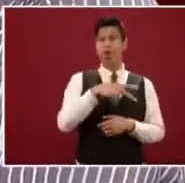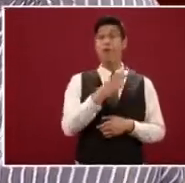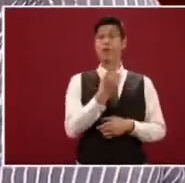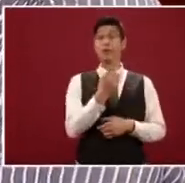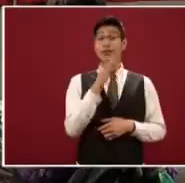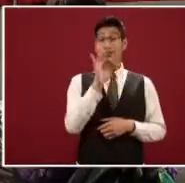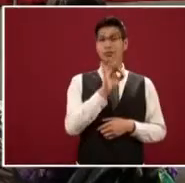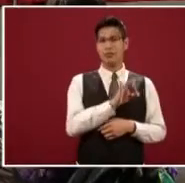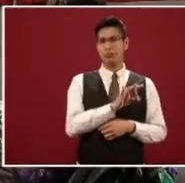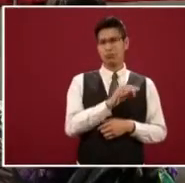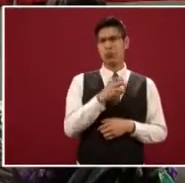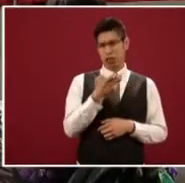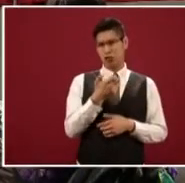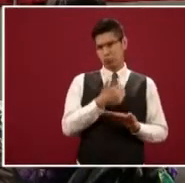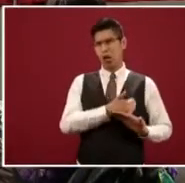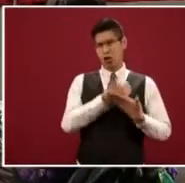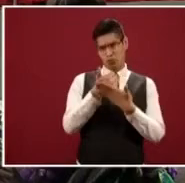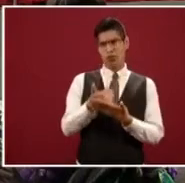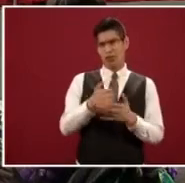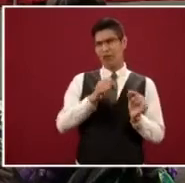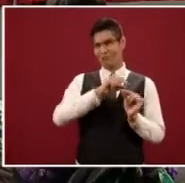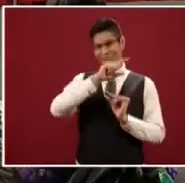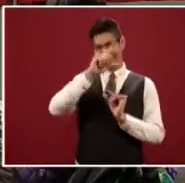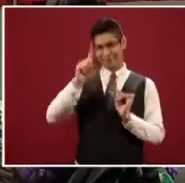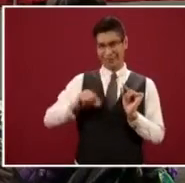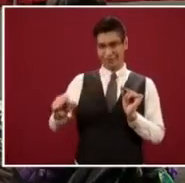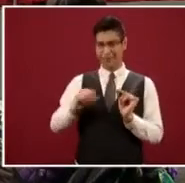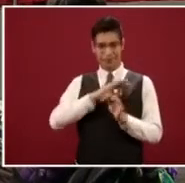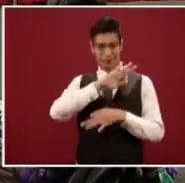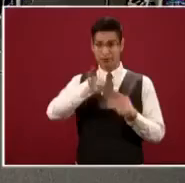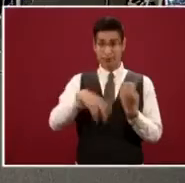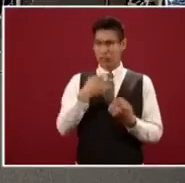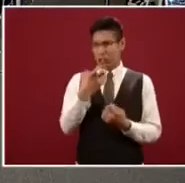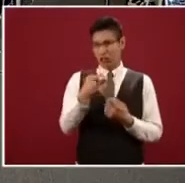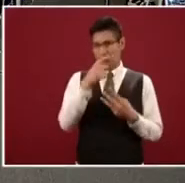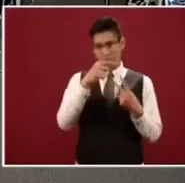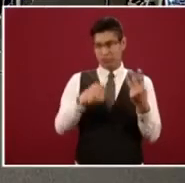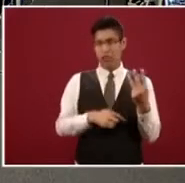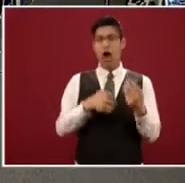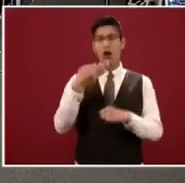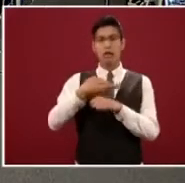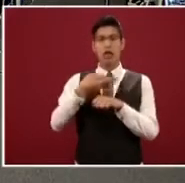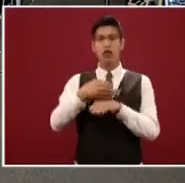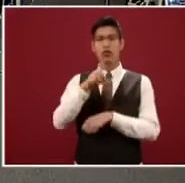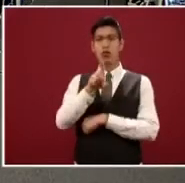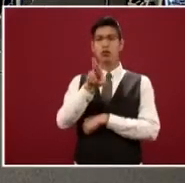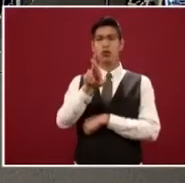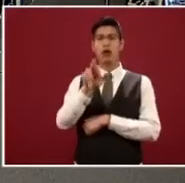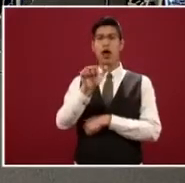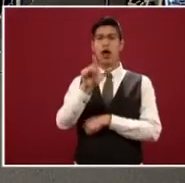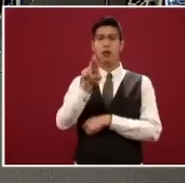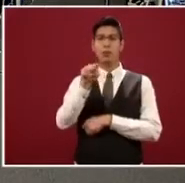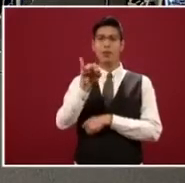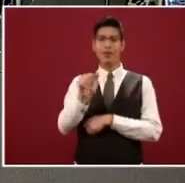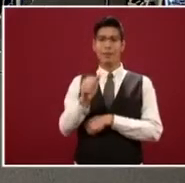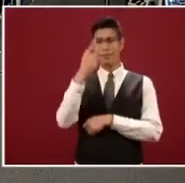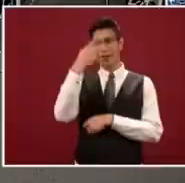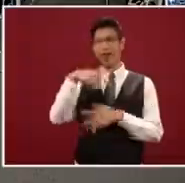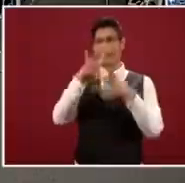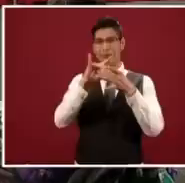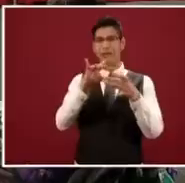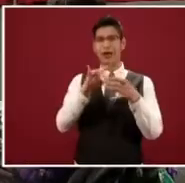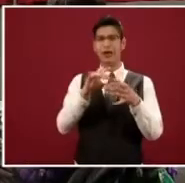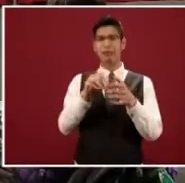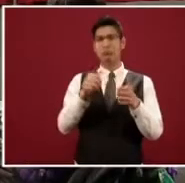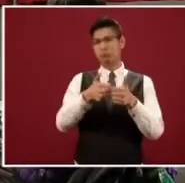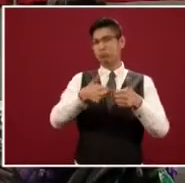del país. Esos eran los tres elementos generales. Entonces le pido al doctor Alomía si empieza con la Susana Distancia y nos comenta algunos